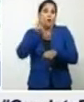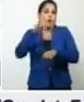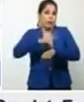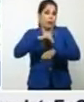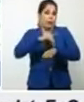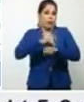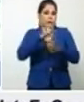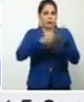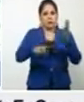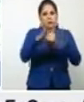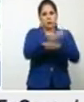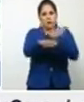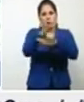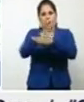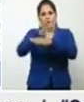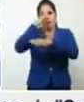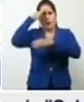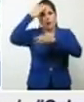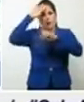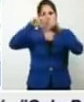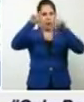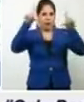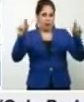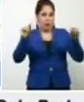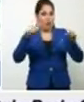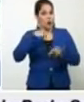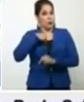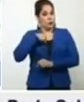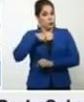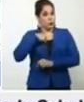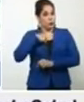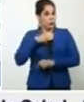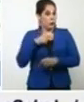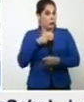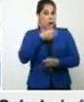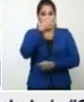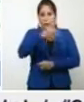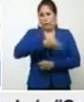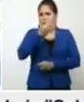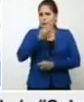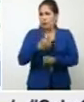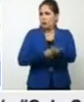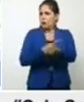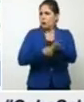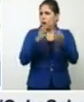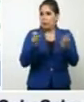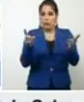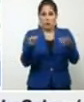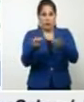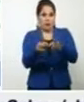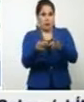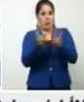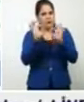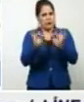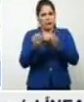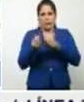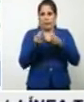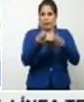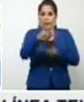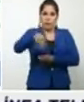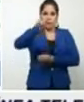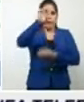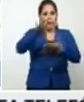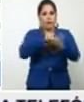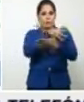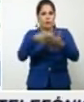varias provincias del país. Yo les propongo hacer, digamos, el acostumbrado resumen de la estadística que